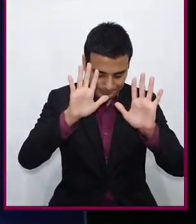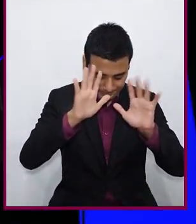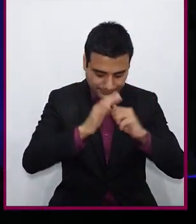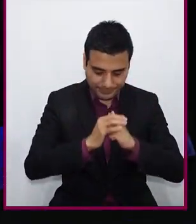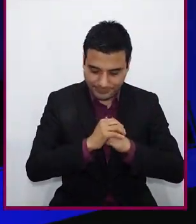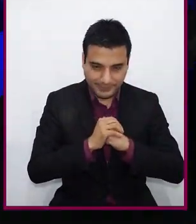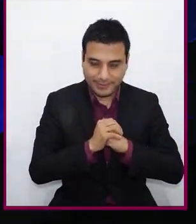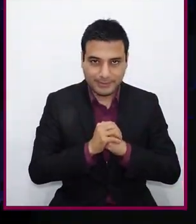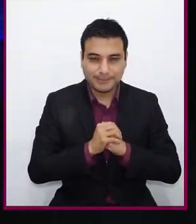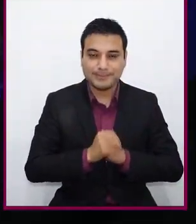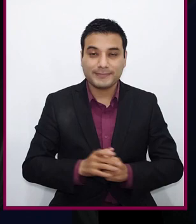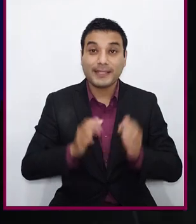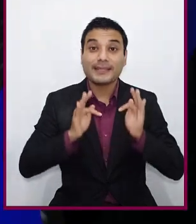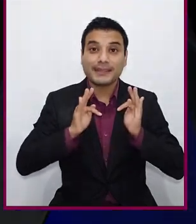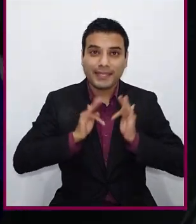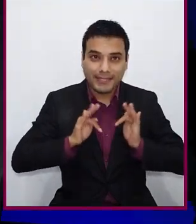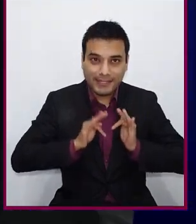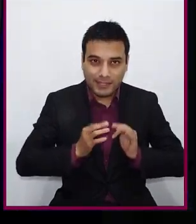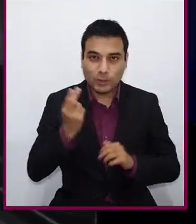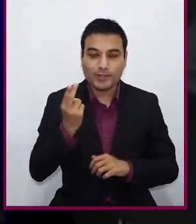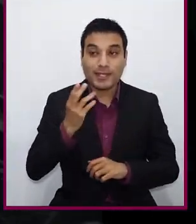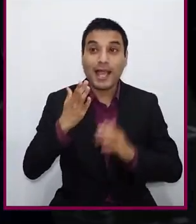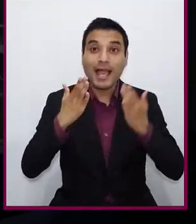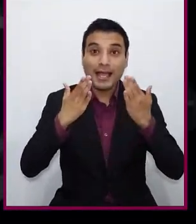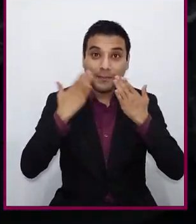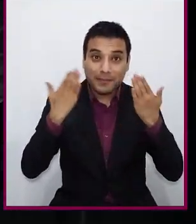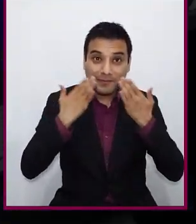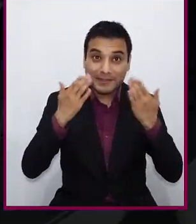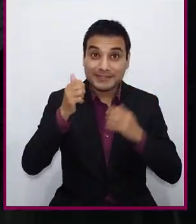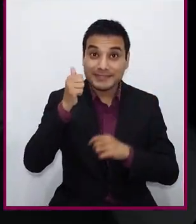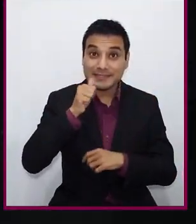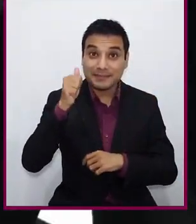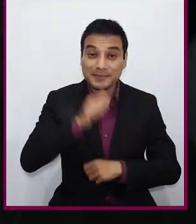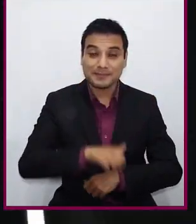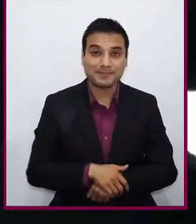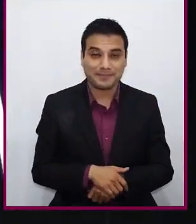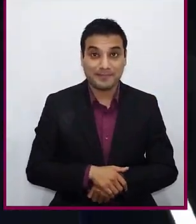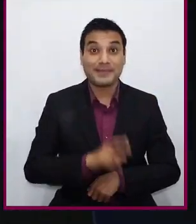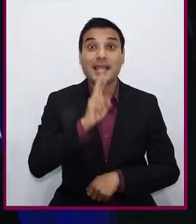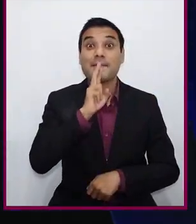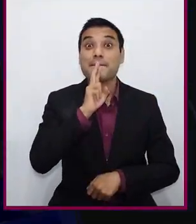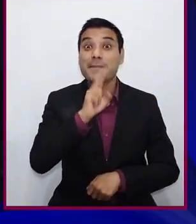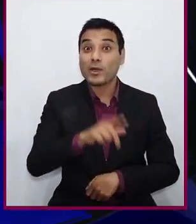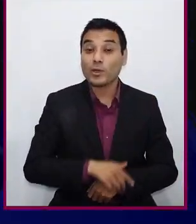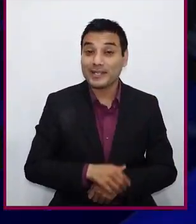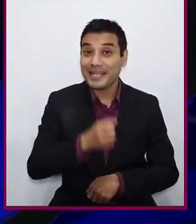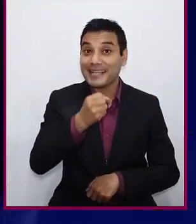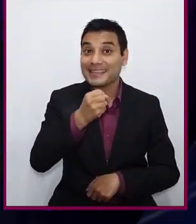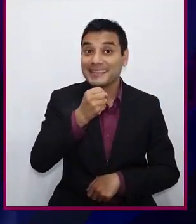vibra mis parientes y mejor terminamos la entrevista sobre programación orientada a objetos